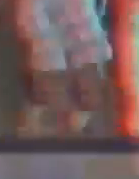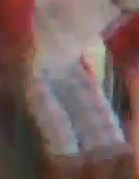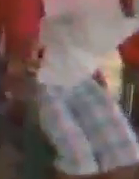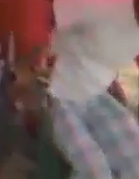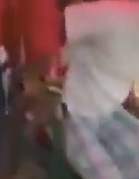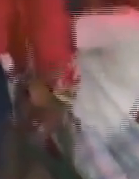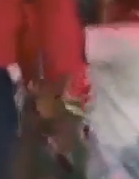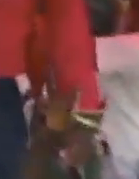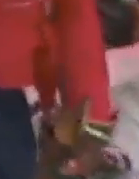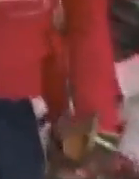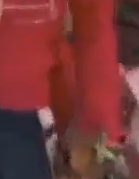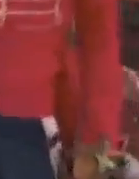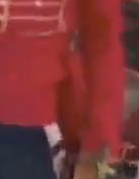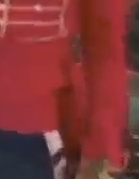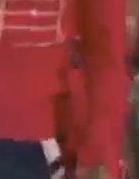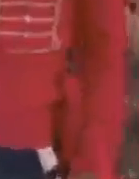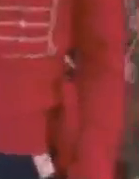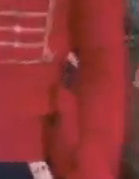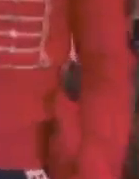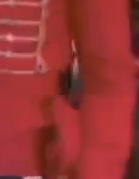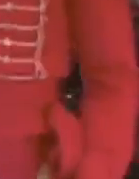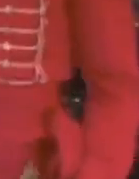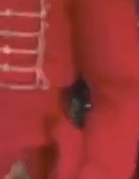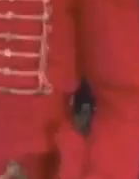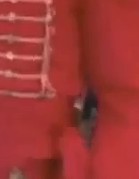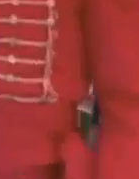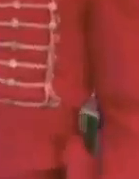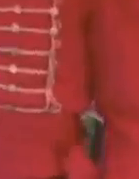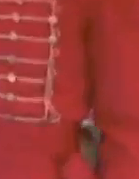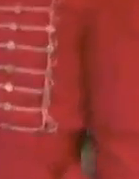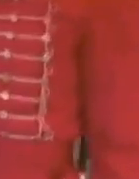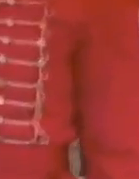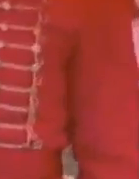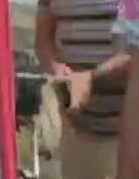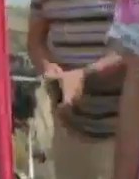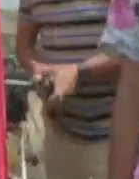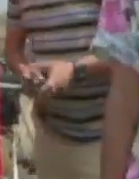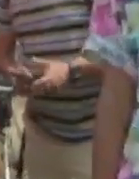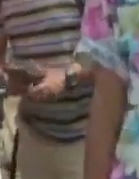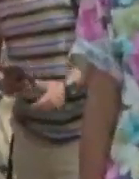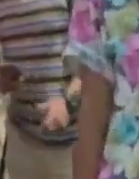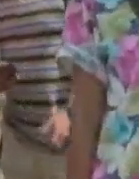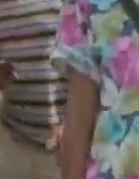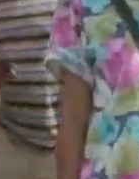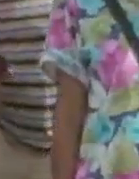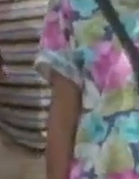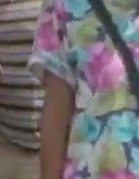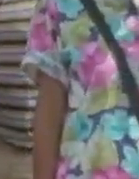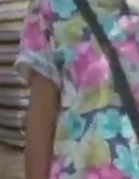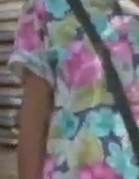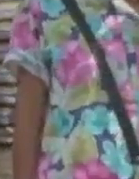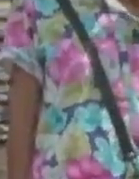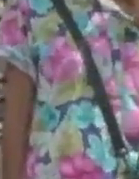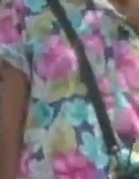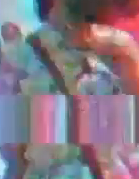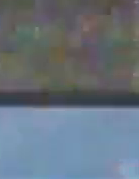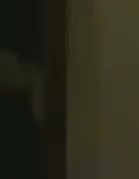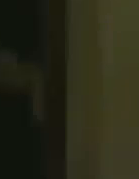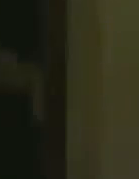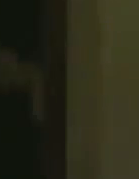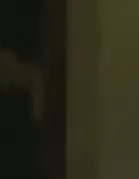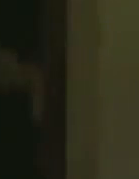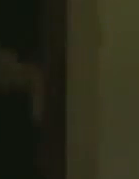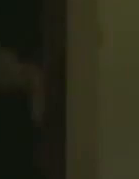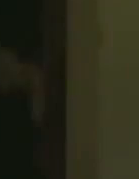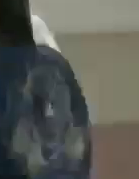diferencias infinitas en cualquier ámbito, pero en la defensa de nuestra identidad, de lo que somos, de la venezolanidad, nos encontramos.